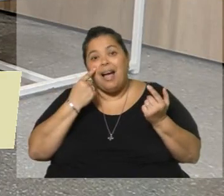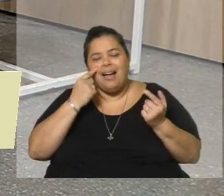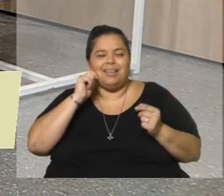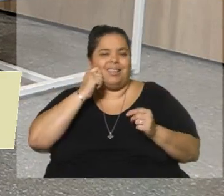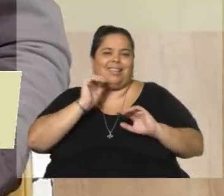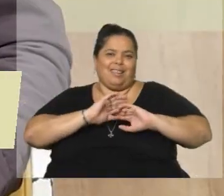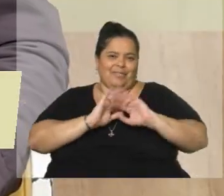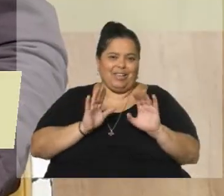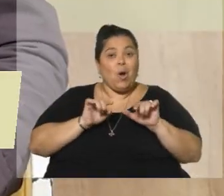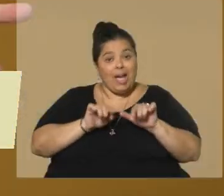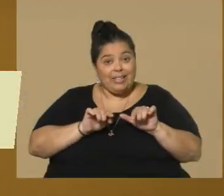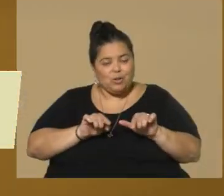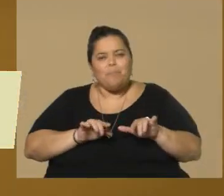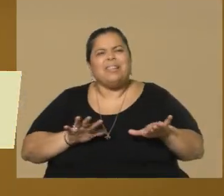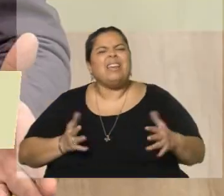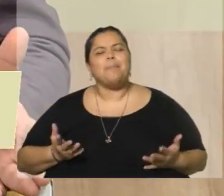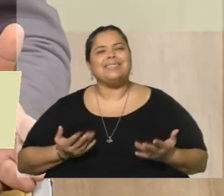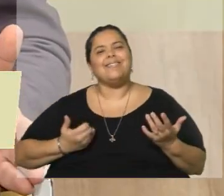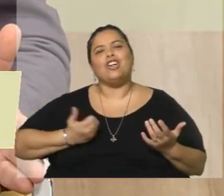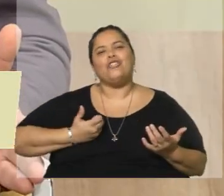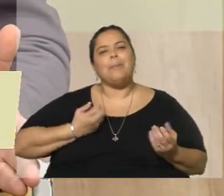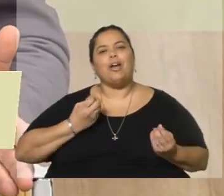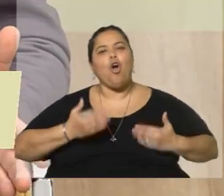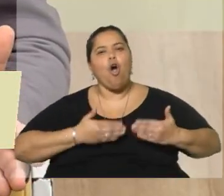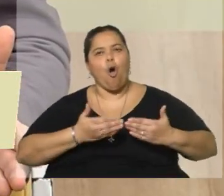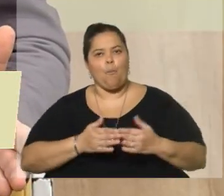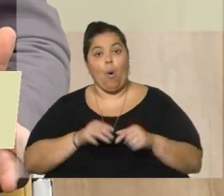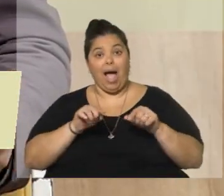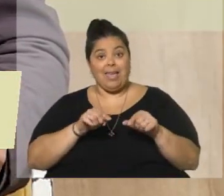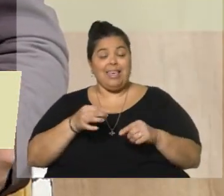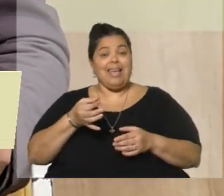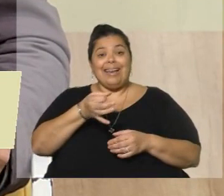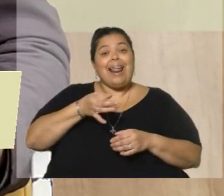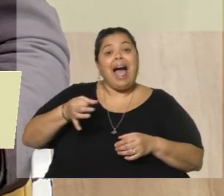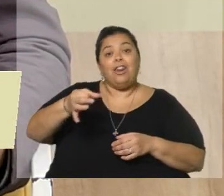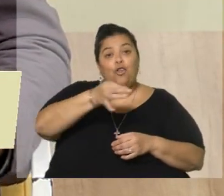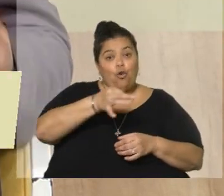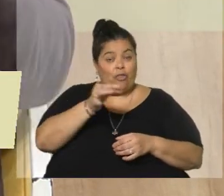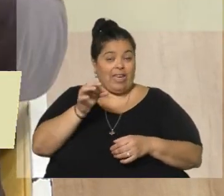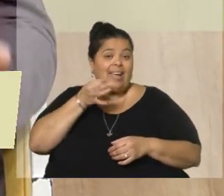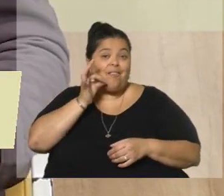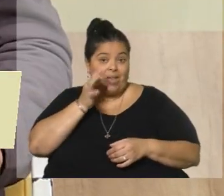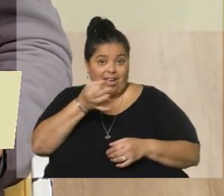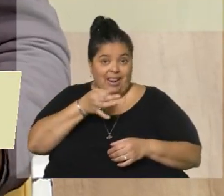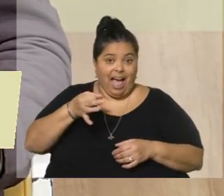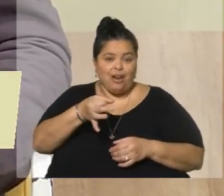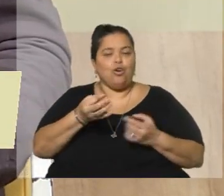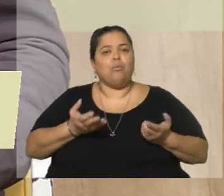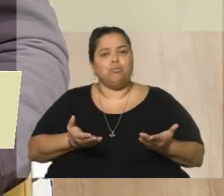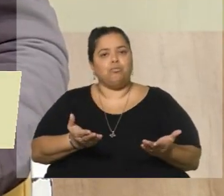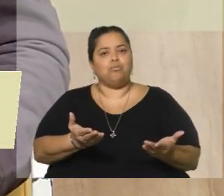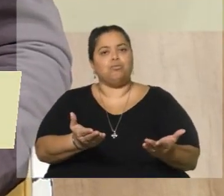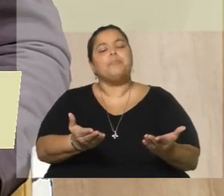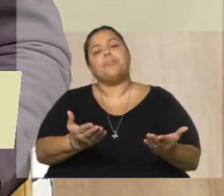eso algún qué es lo que pasa allí comienza un día por eso que se va leamos la humedad comienza